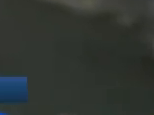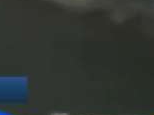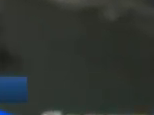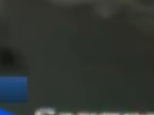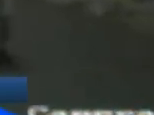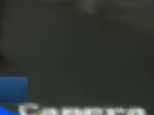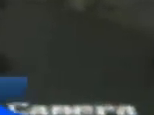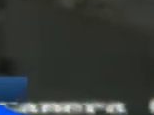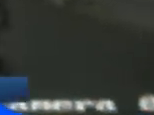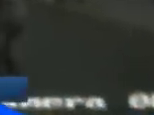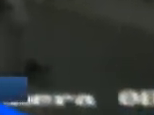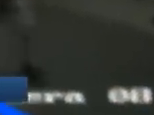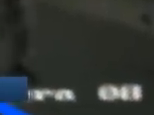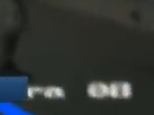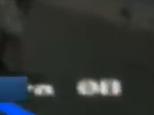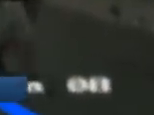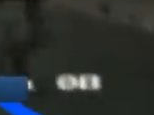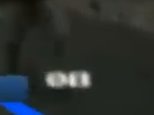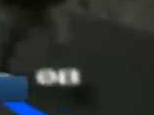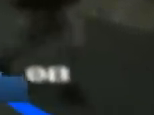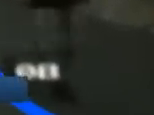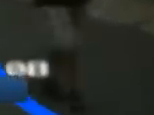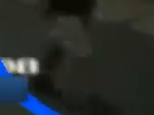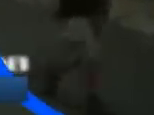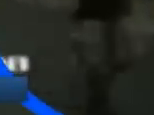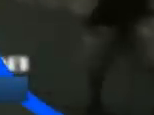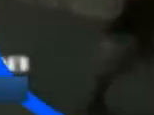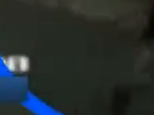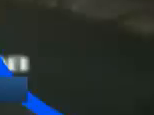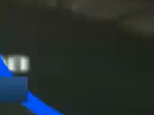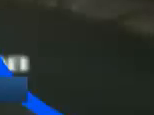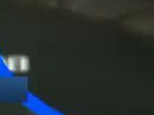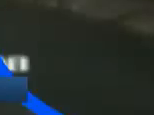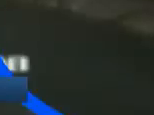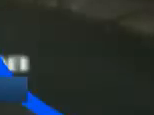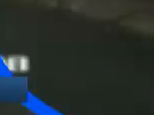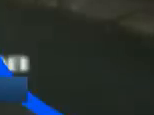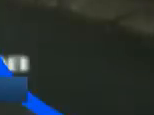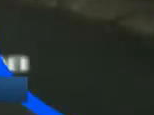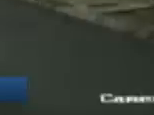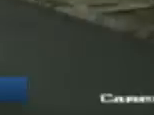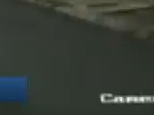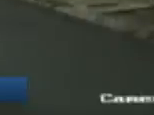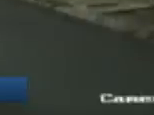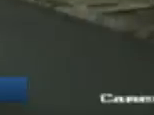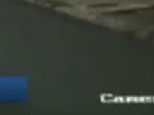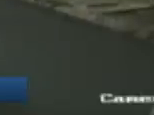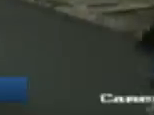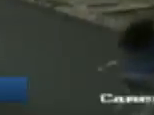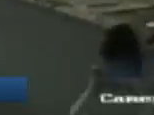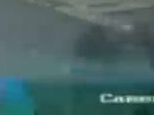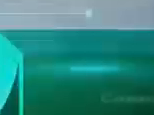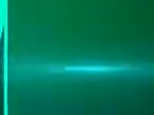Video de intento de robo en Achala se hizo viral. Los detalles al regresar del corte.